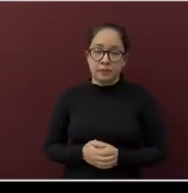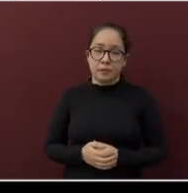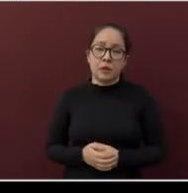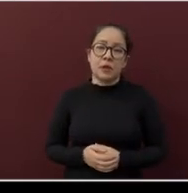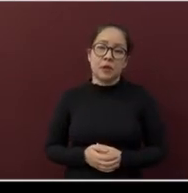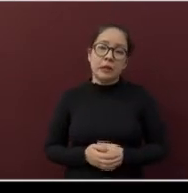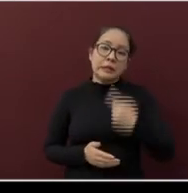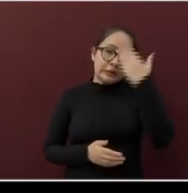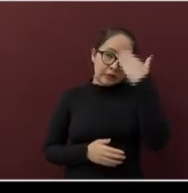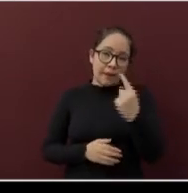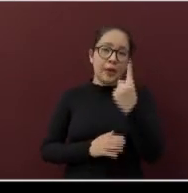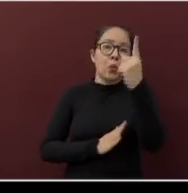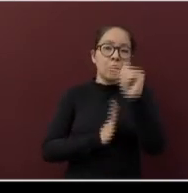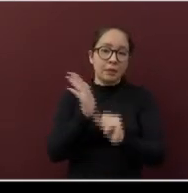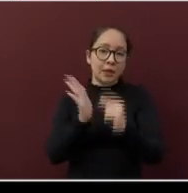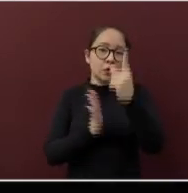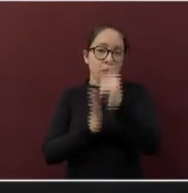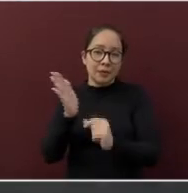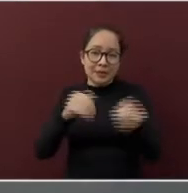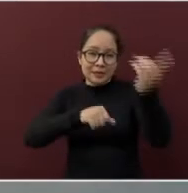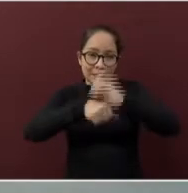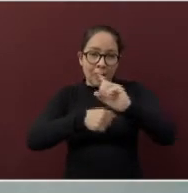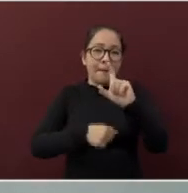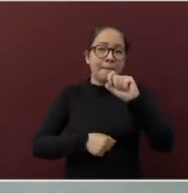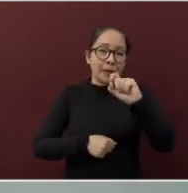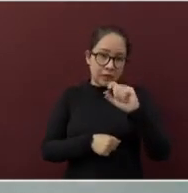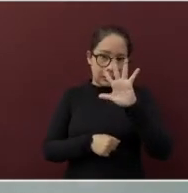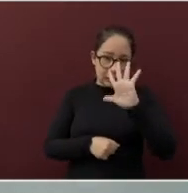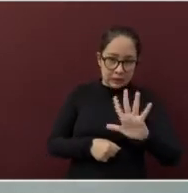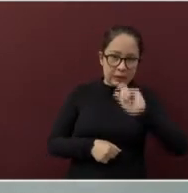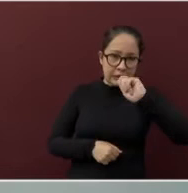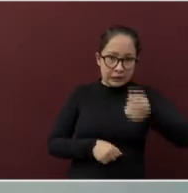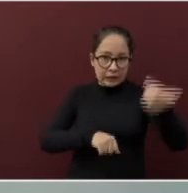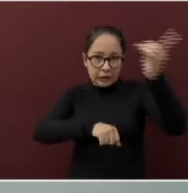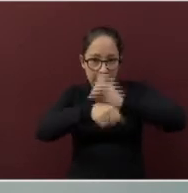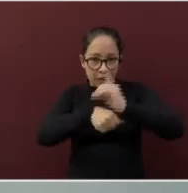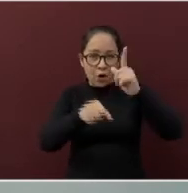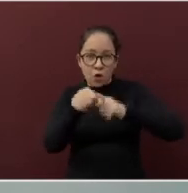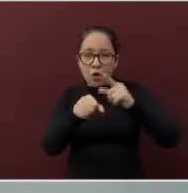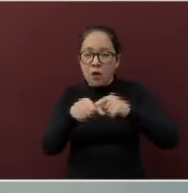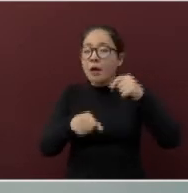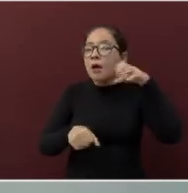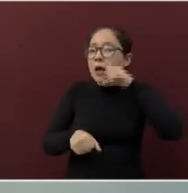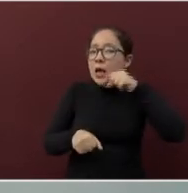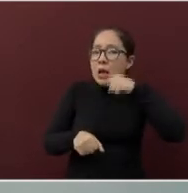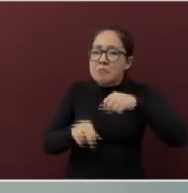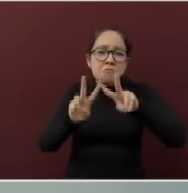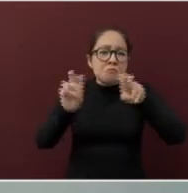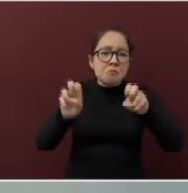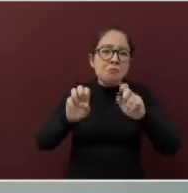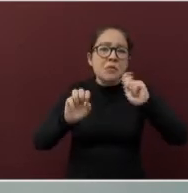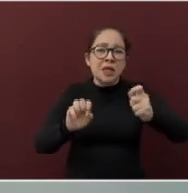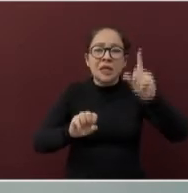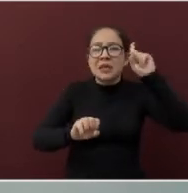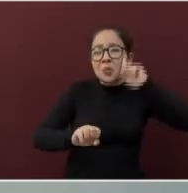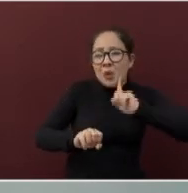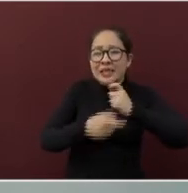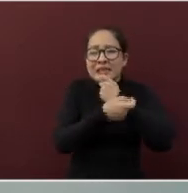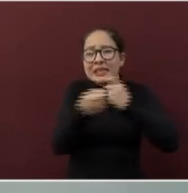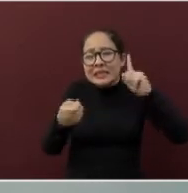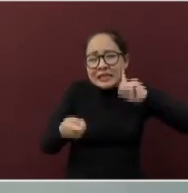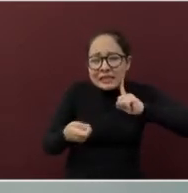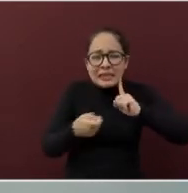cada mes se conmemora el día naranja un día para actuar generar conciencia y prevenir la violencia contra las mujeres y niñas